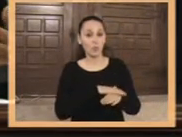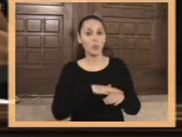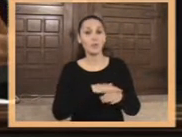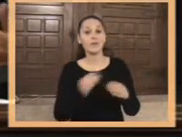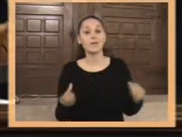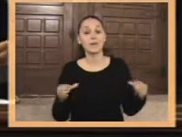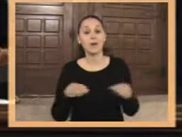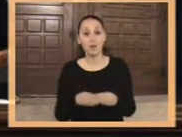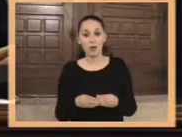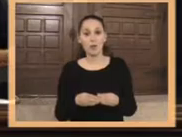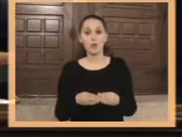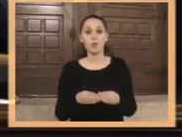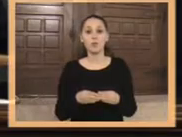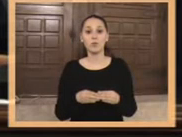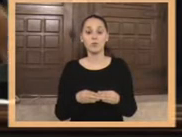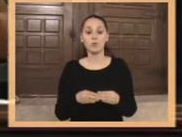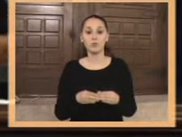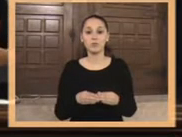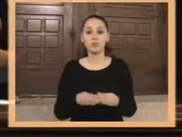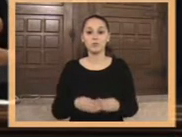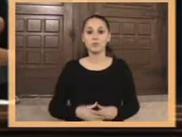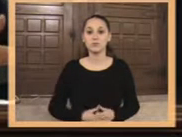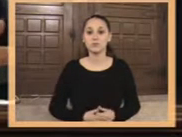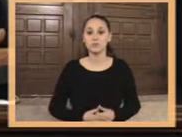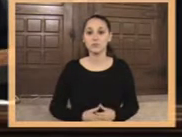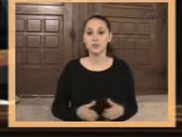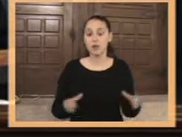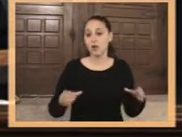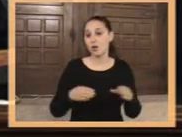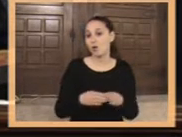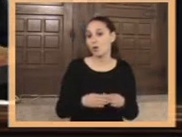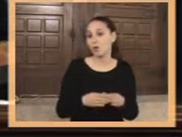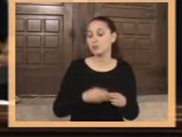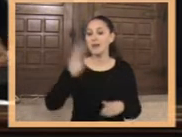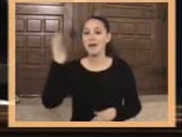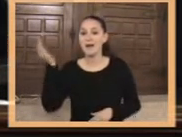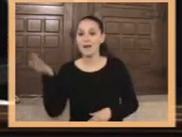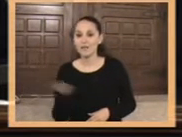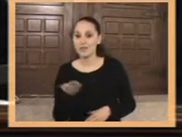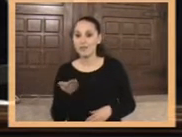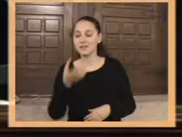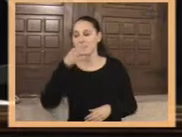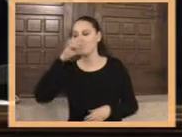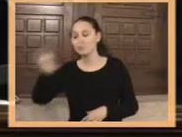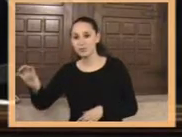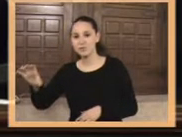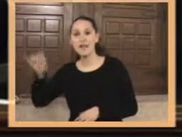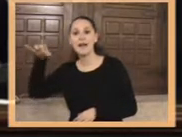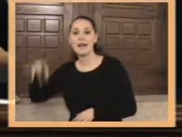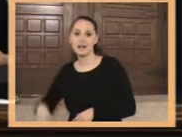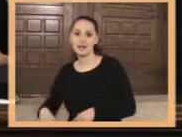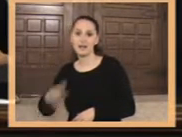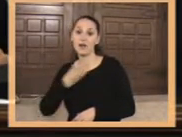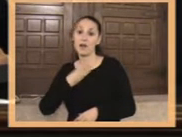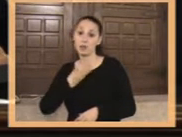determinada, pues atenta contra el más débil. Y el más débil en este momento somos los ayuntamientos. Por esa razón, y somos pues casi de